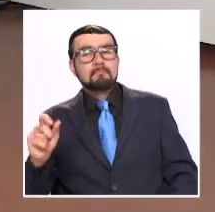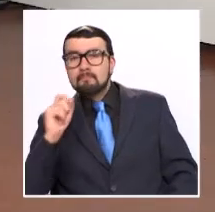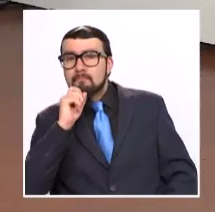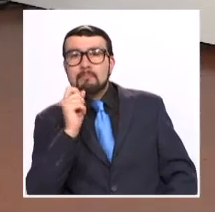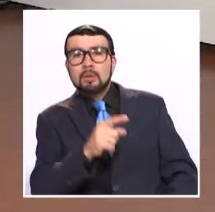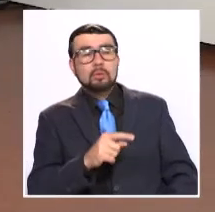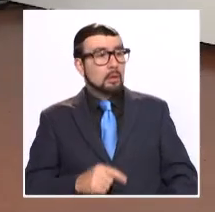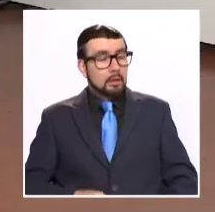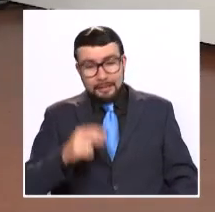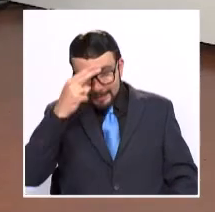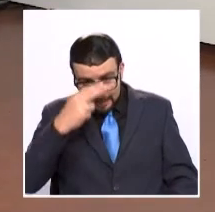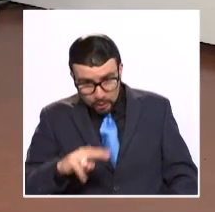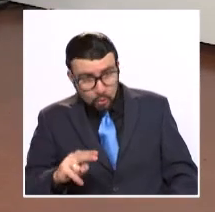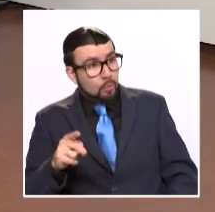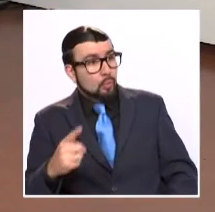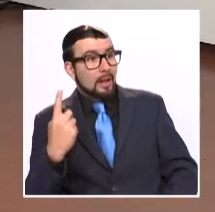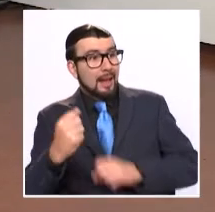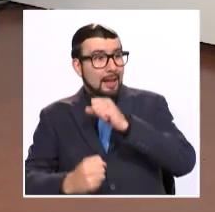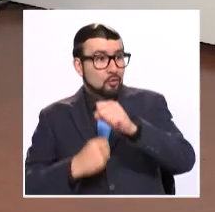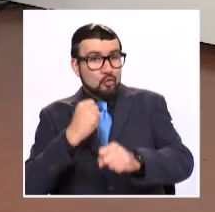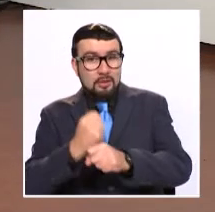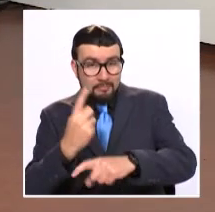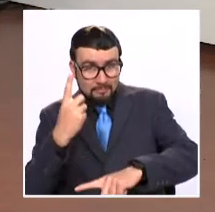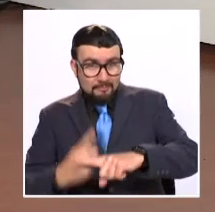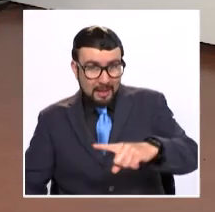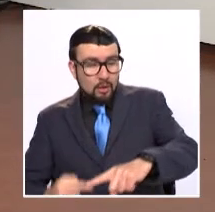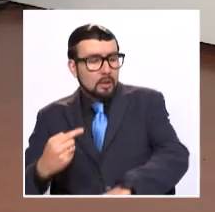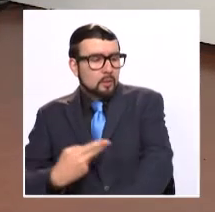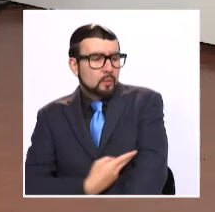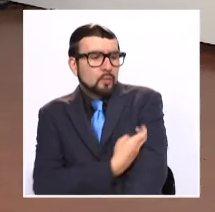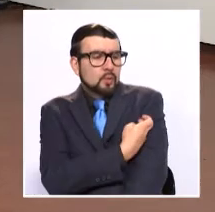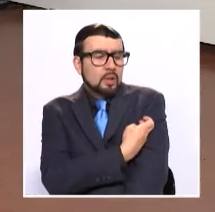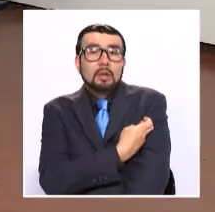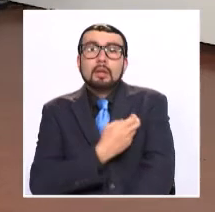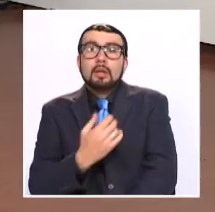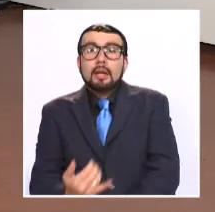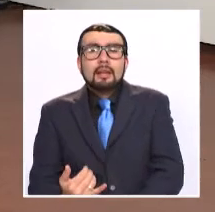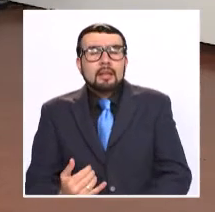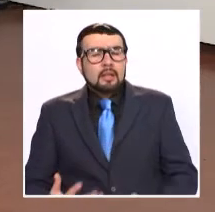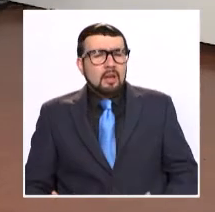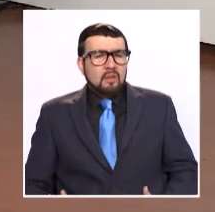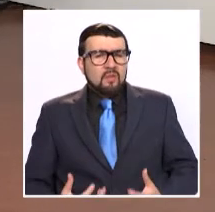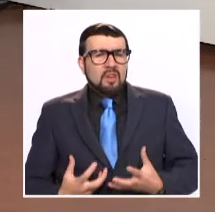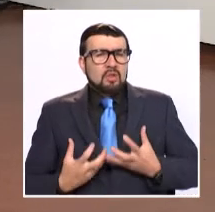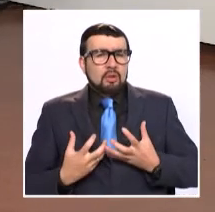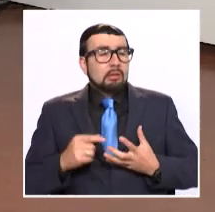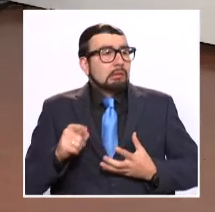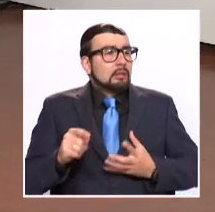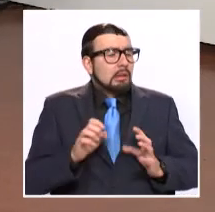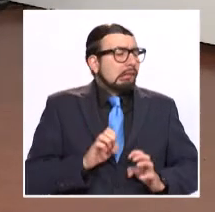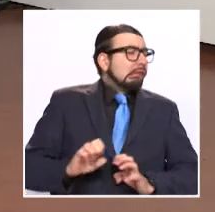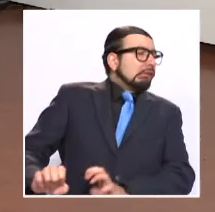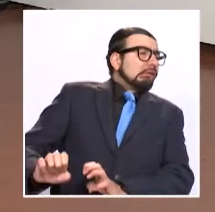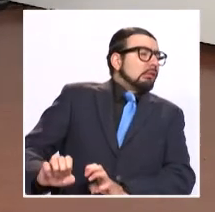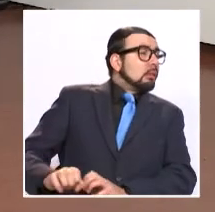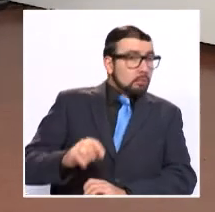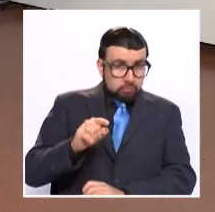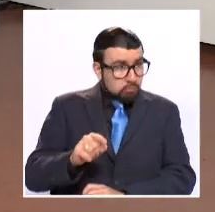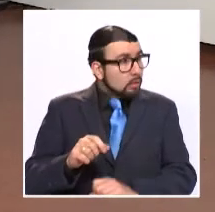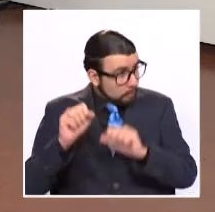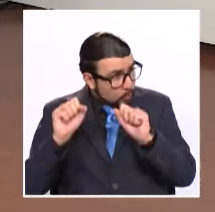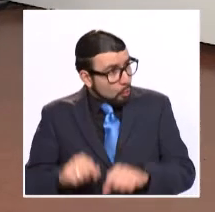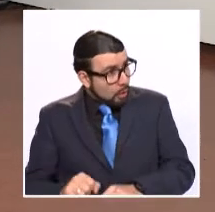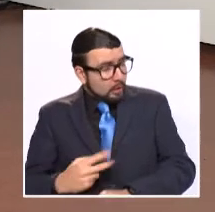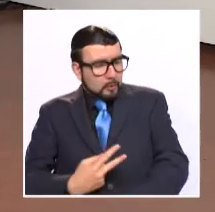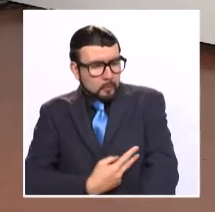del año y medio le provocó una infección y le dio convulsiones. ¿Puede suceder eso? ¿Se infecta la